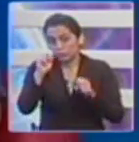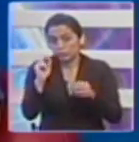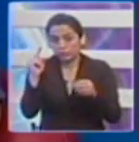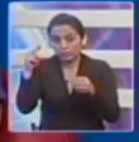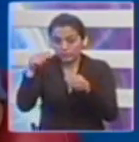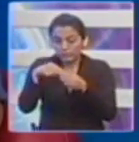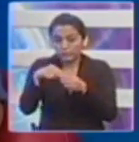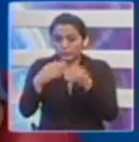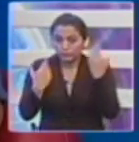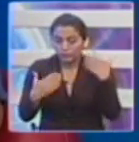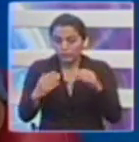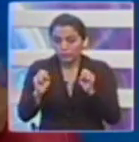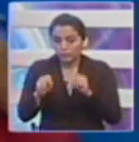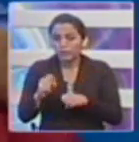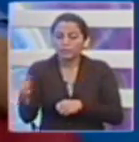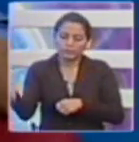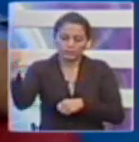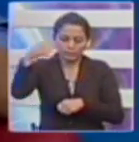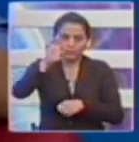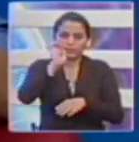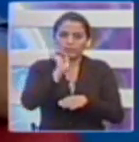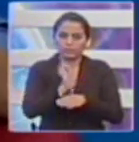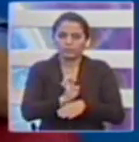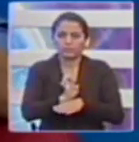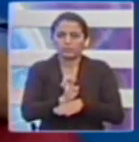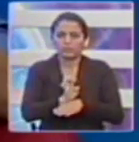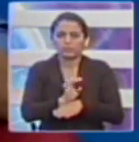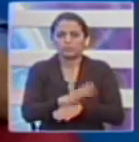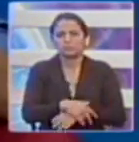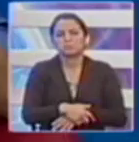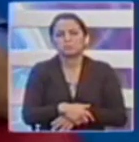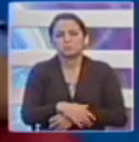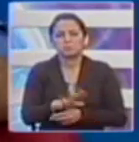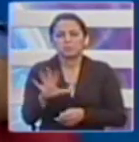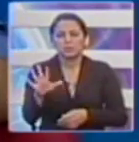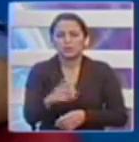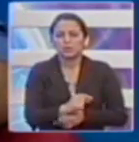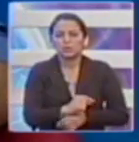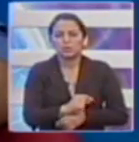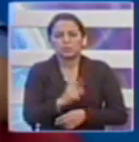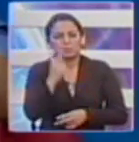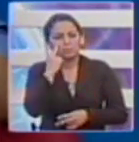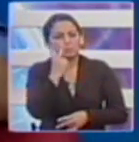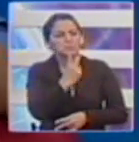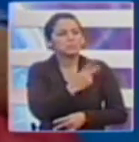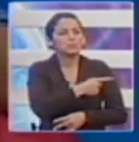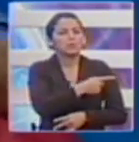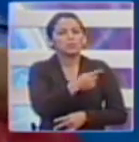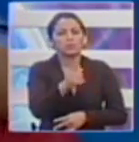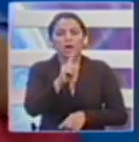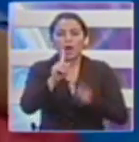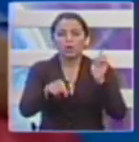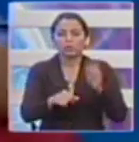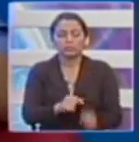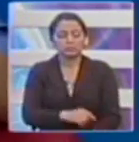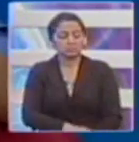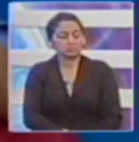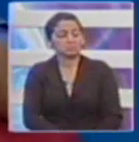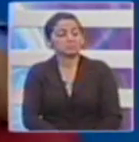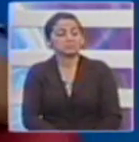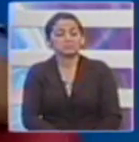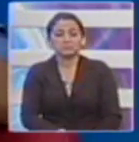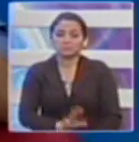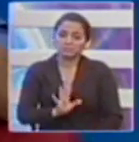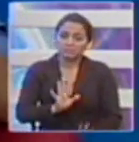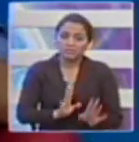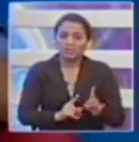al país. Fue donde estudiamos más de una decena de partidos políticos. Algunos nos miraron sobre los hombros, otros no nos pararon bolas jamás ni nos